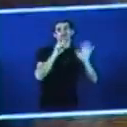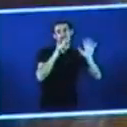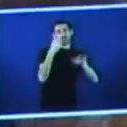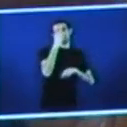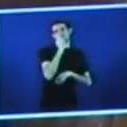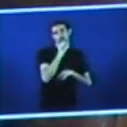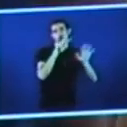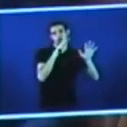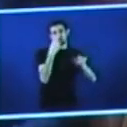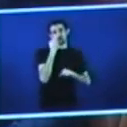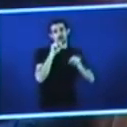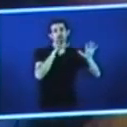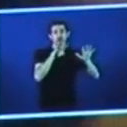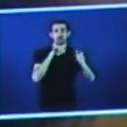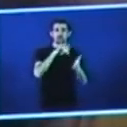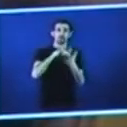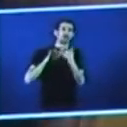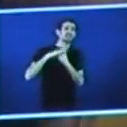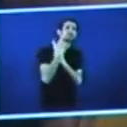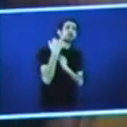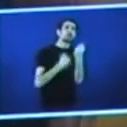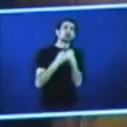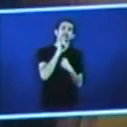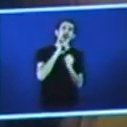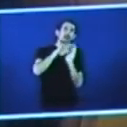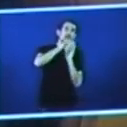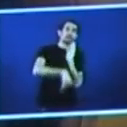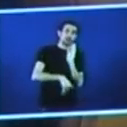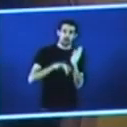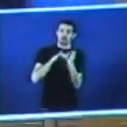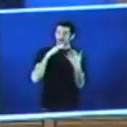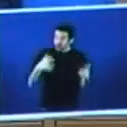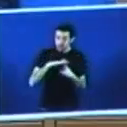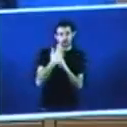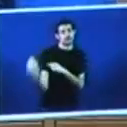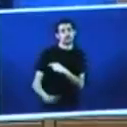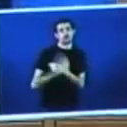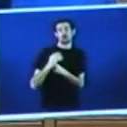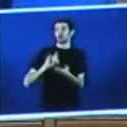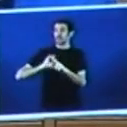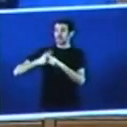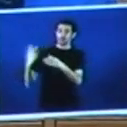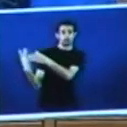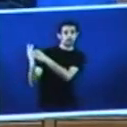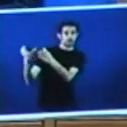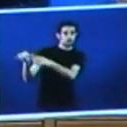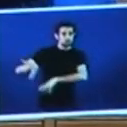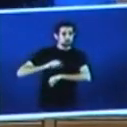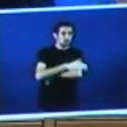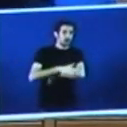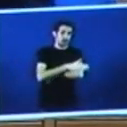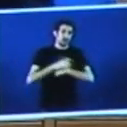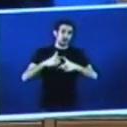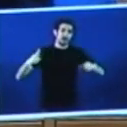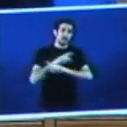no ano 9, na situación na que estábamos, probablemente non estaríamos así. Cando vostedes gobernaban, o último ano o paro incrementouse, o paro